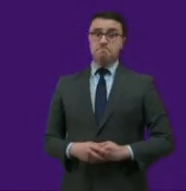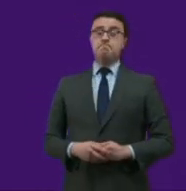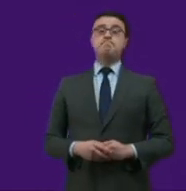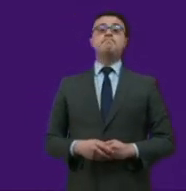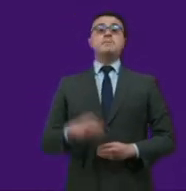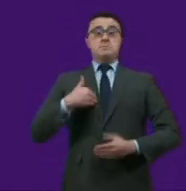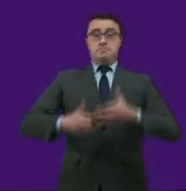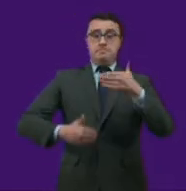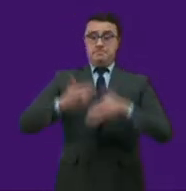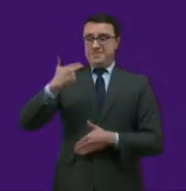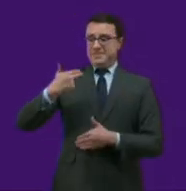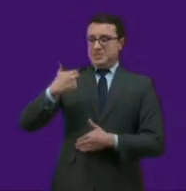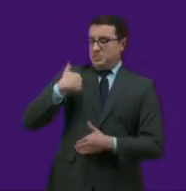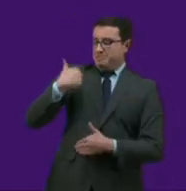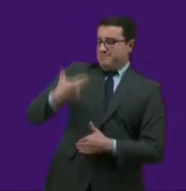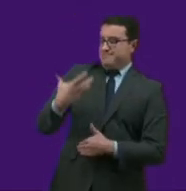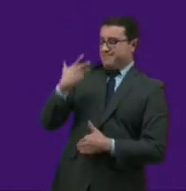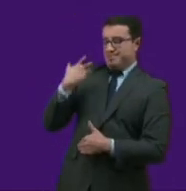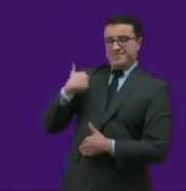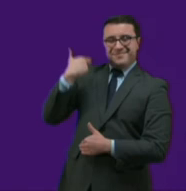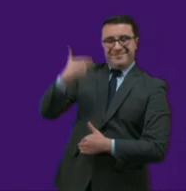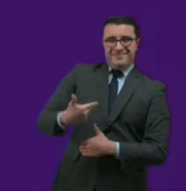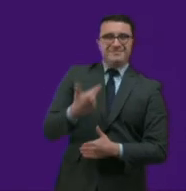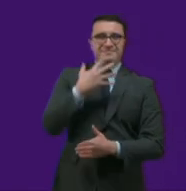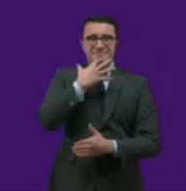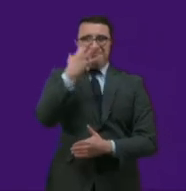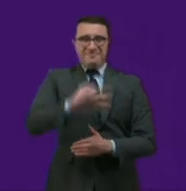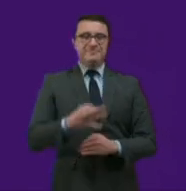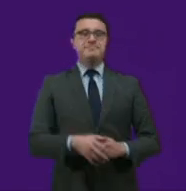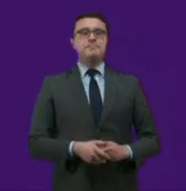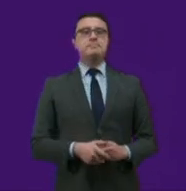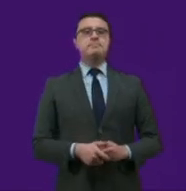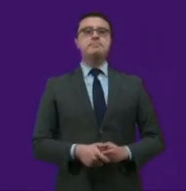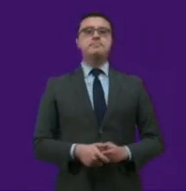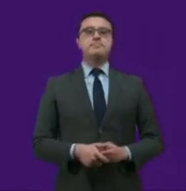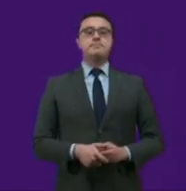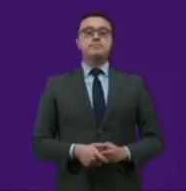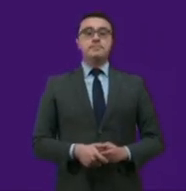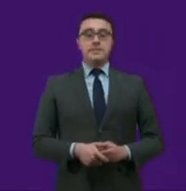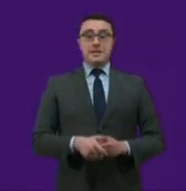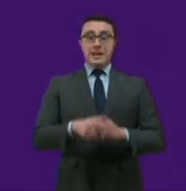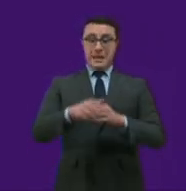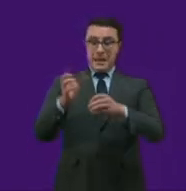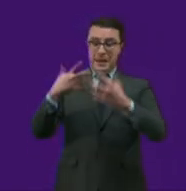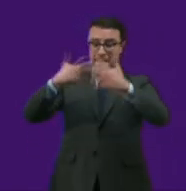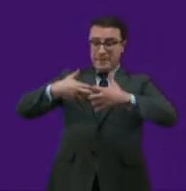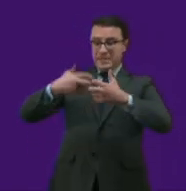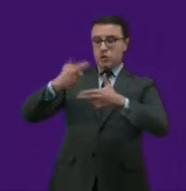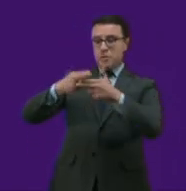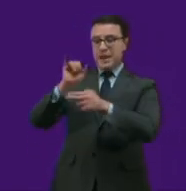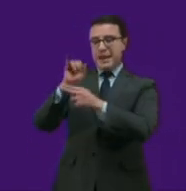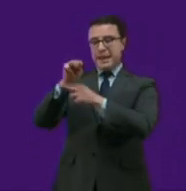Uno de los también primeros programadores de Imaginamos